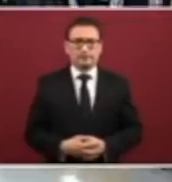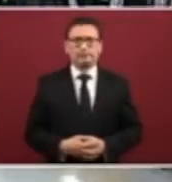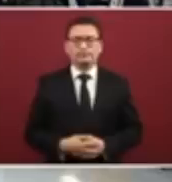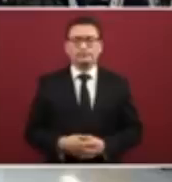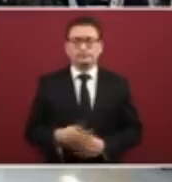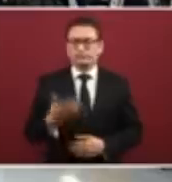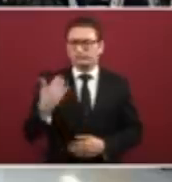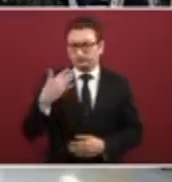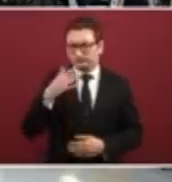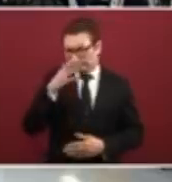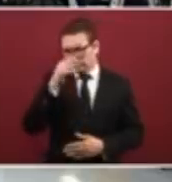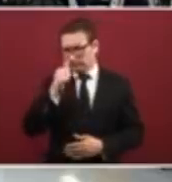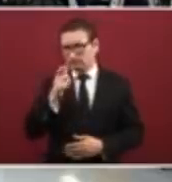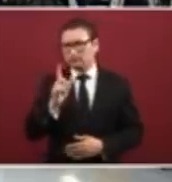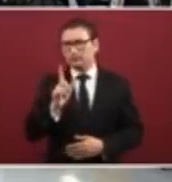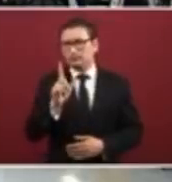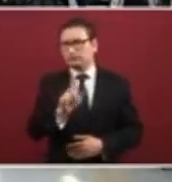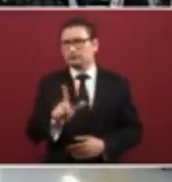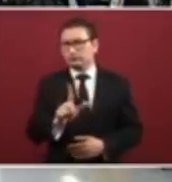Quedamos, sí, el lunes, ¿por qué?